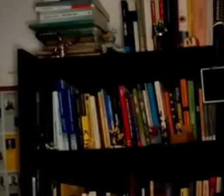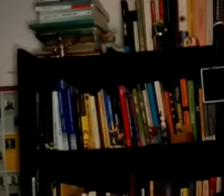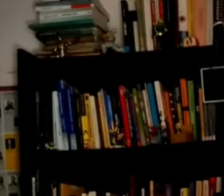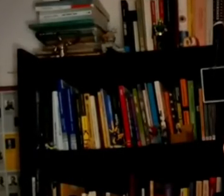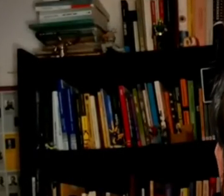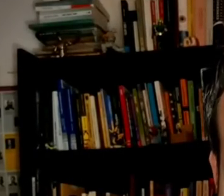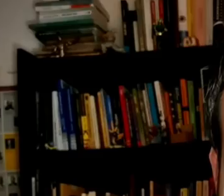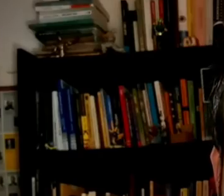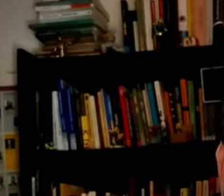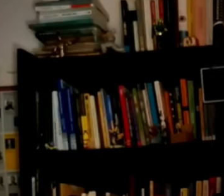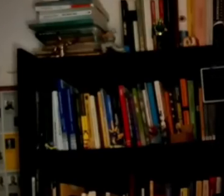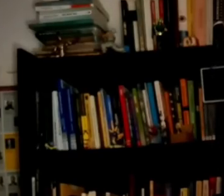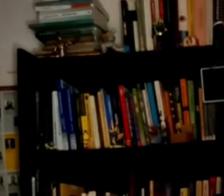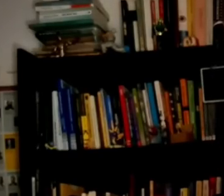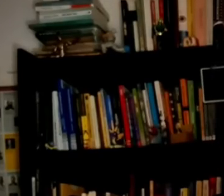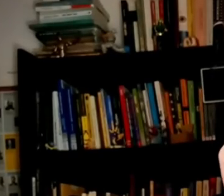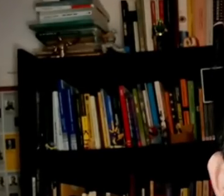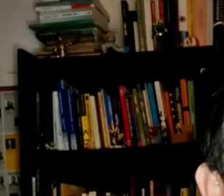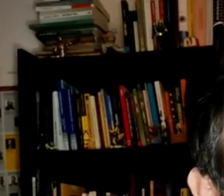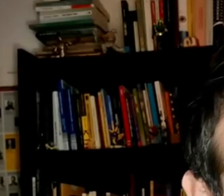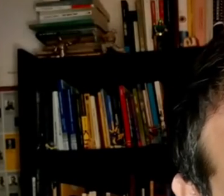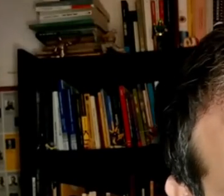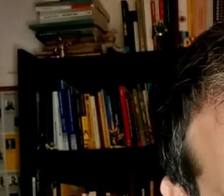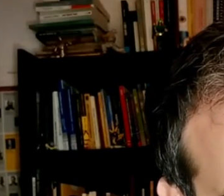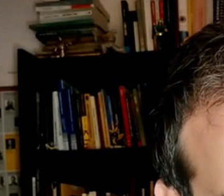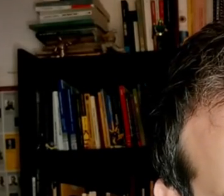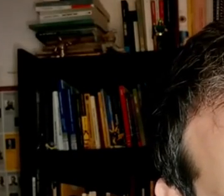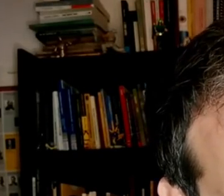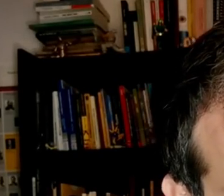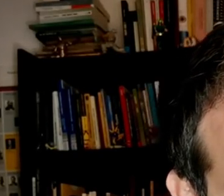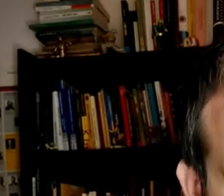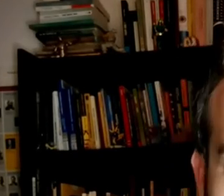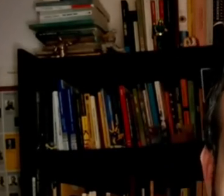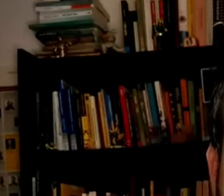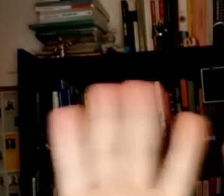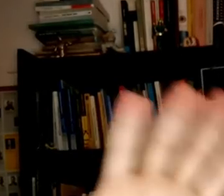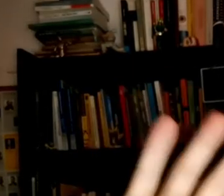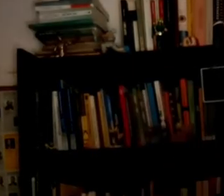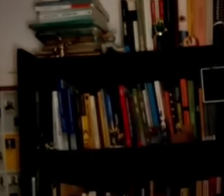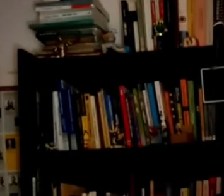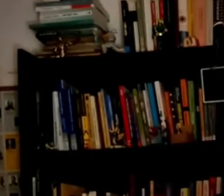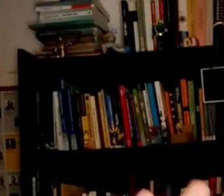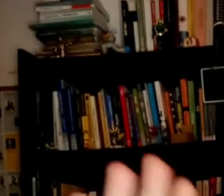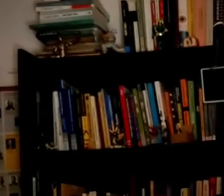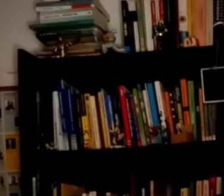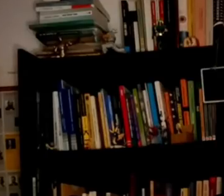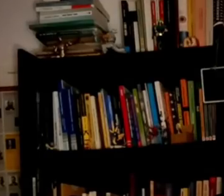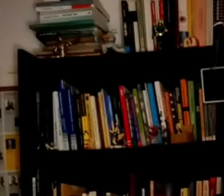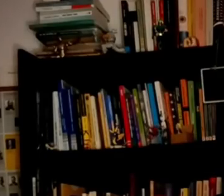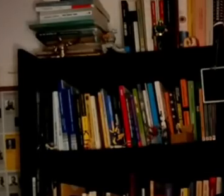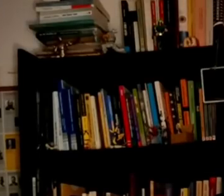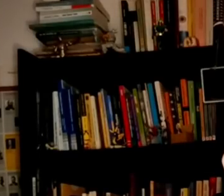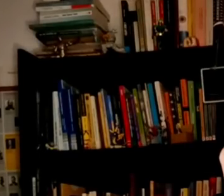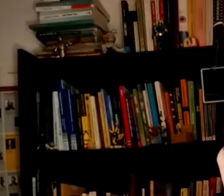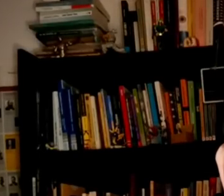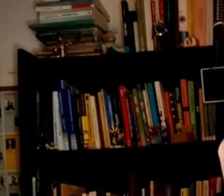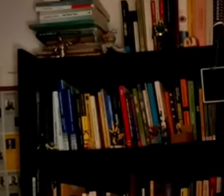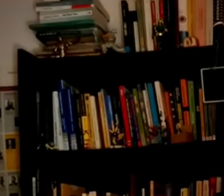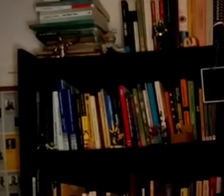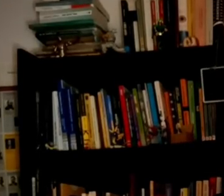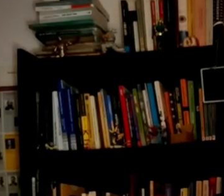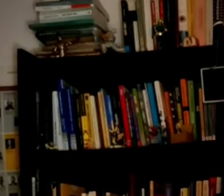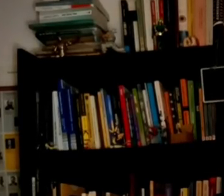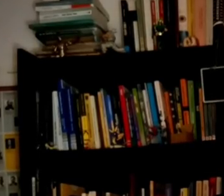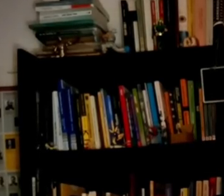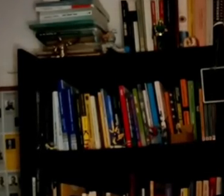Joder, no es Pitágoras, 18 de noviembre de 2020. Hoy le he llamado al día el adiós de la ola. Gracioso, ¿eh?